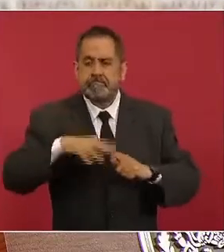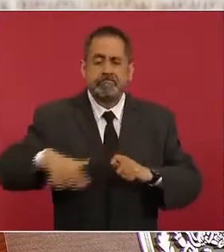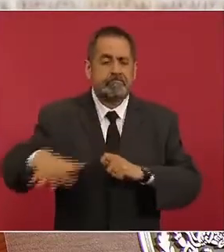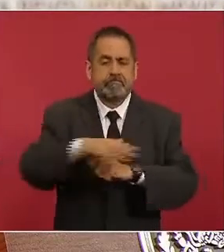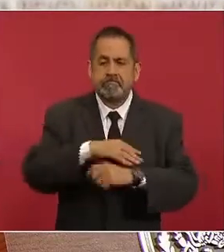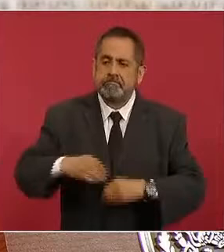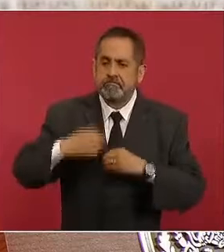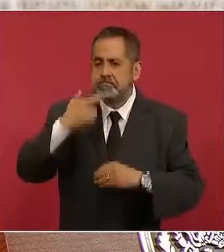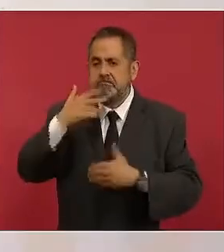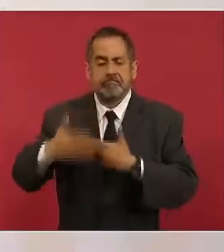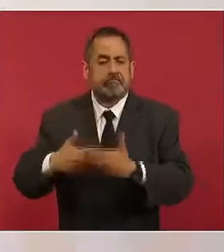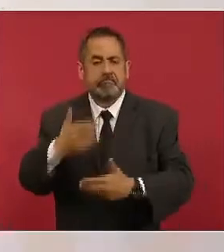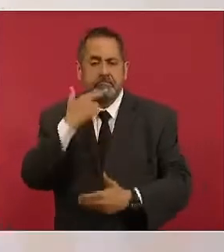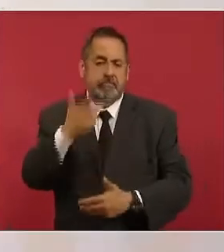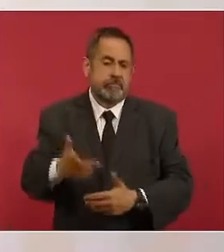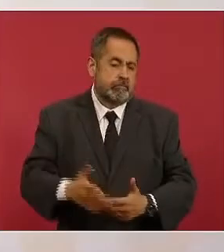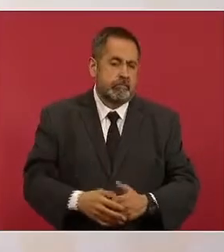pública.